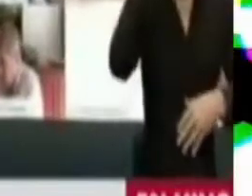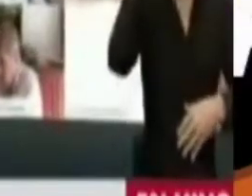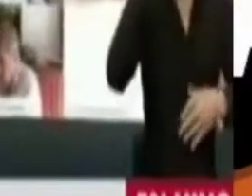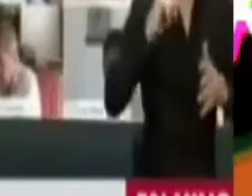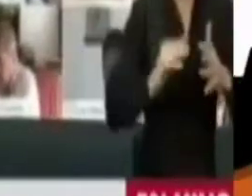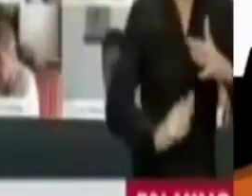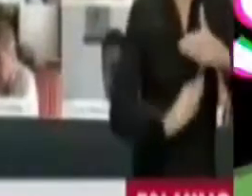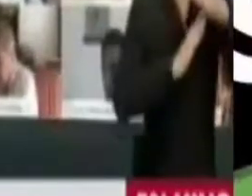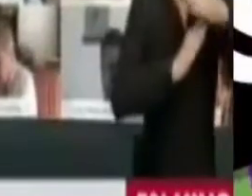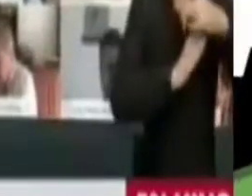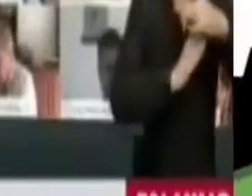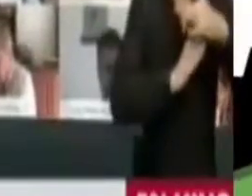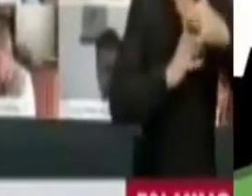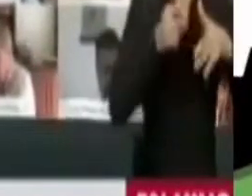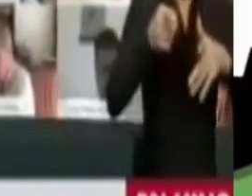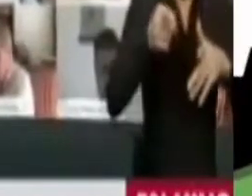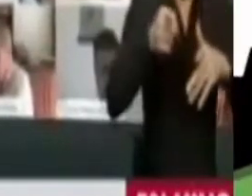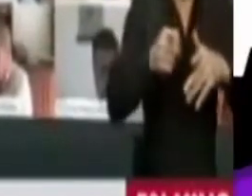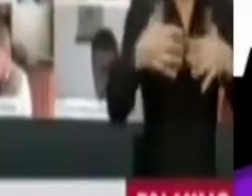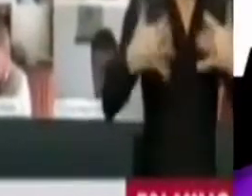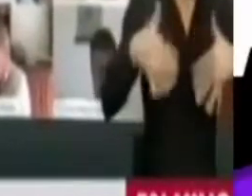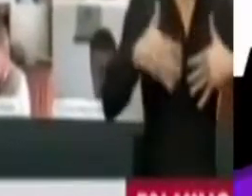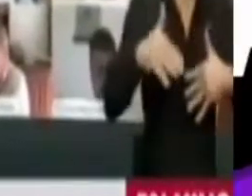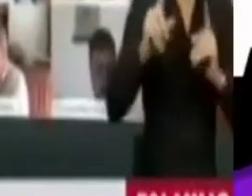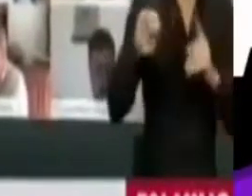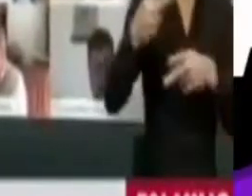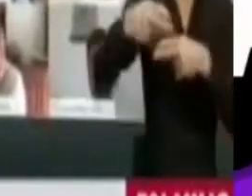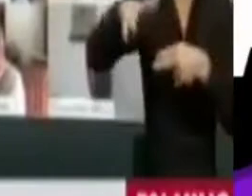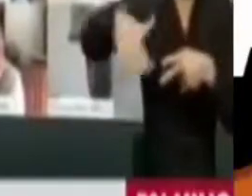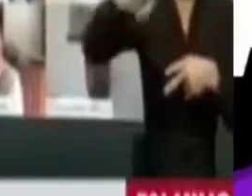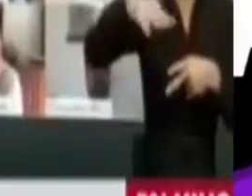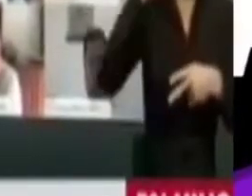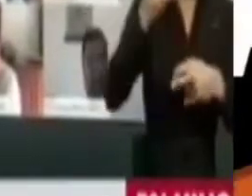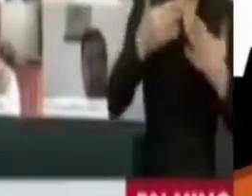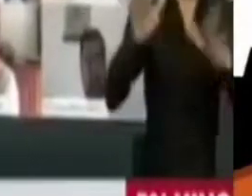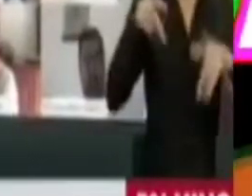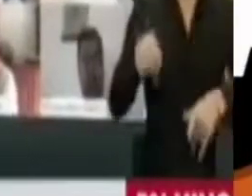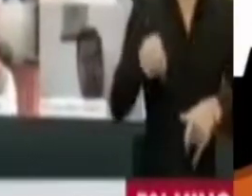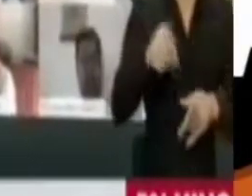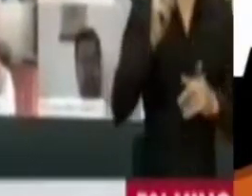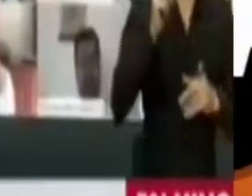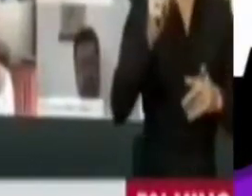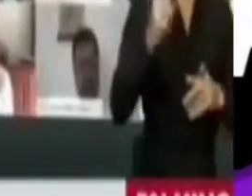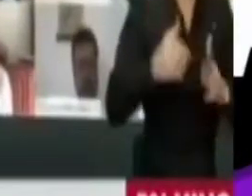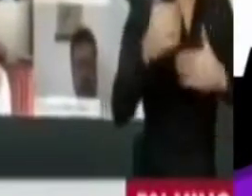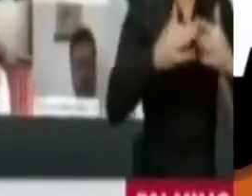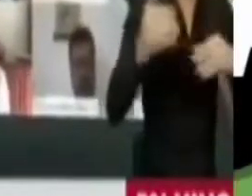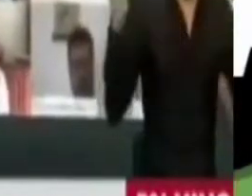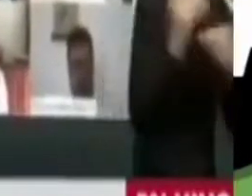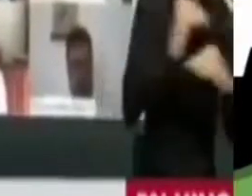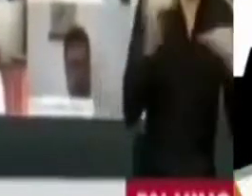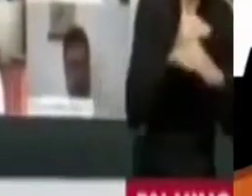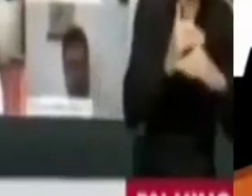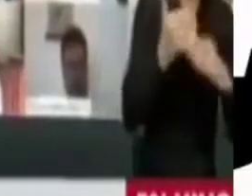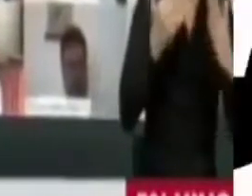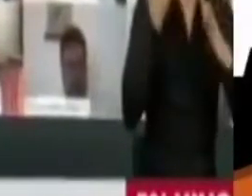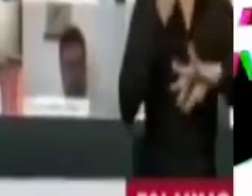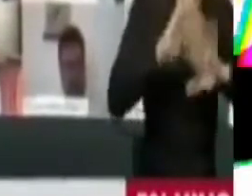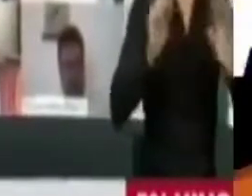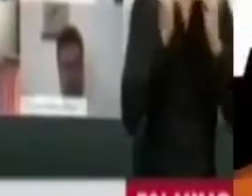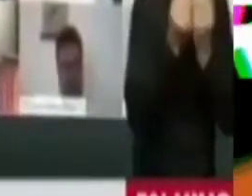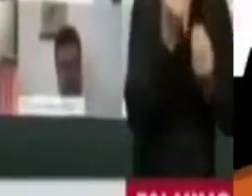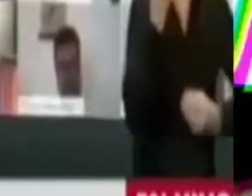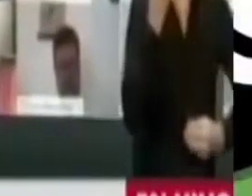inició un juicio. Bueno, ese juicio tuvo su éxito, fuimos pioneros para hacer ese reclamo. Después